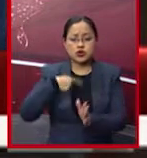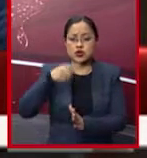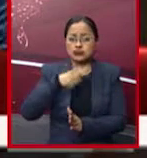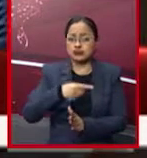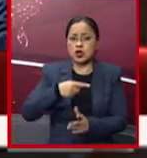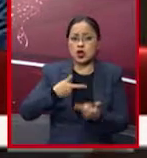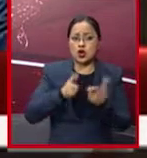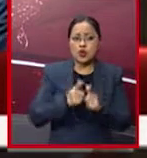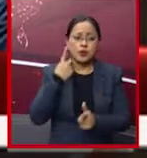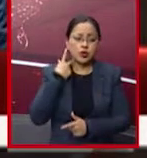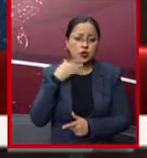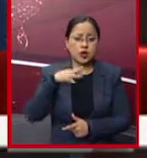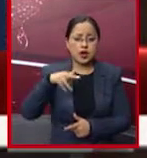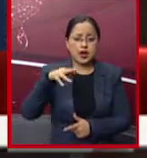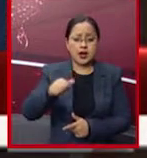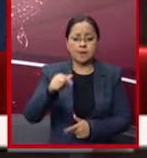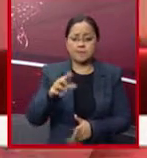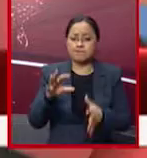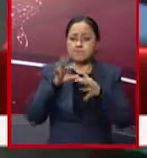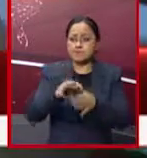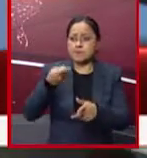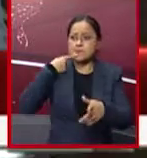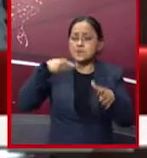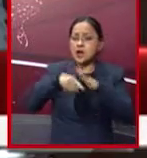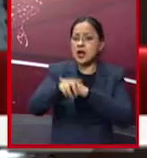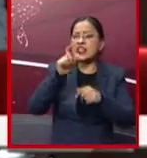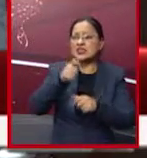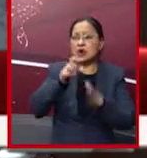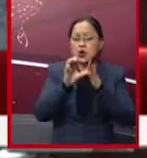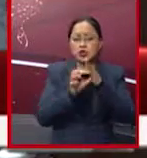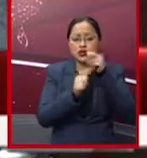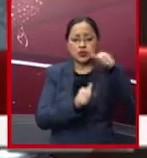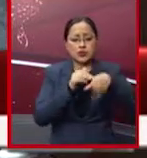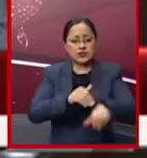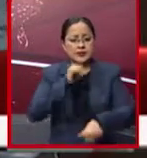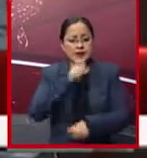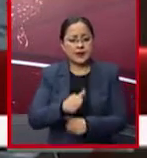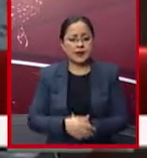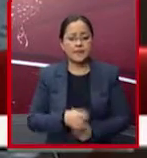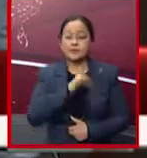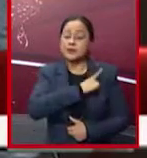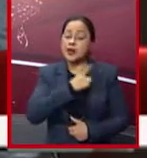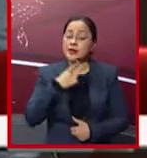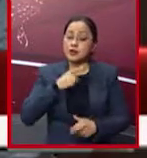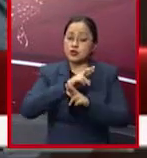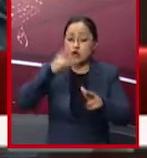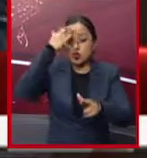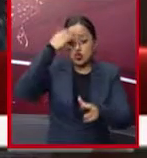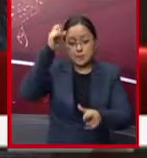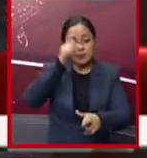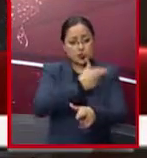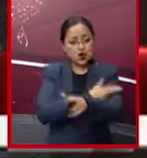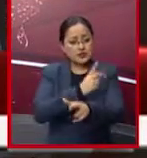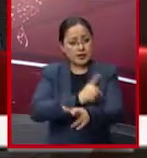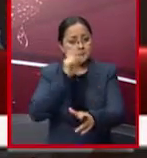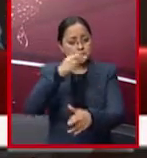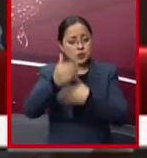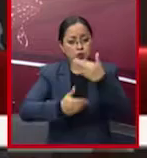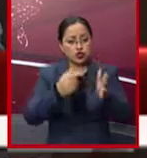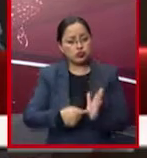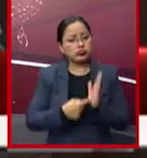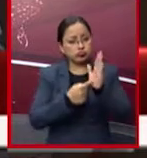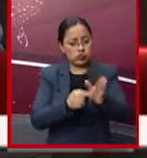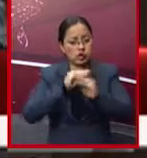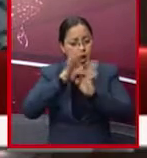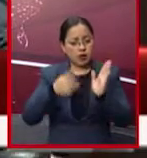interpondrá una acción inconstitucional. Se debe reconocer la transparencia del mismo. Podemos incluso ver